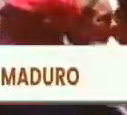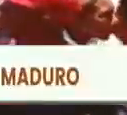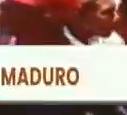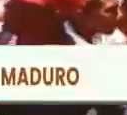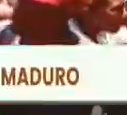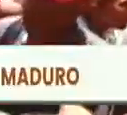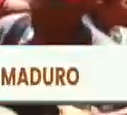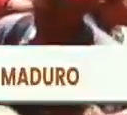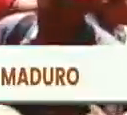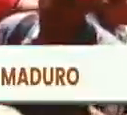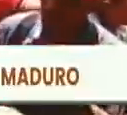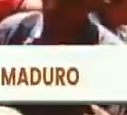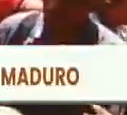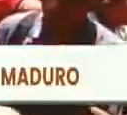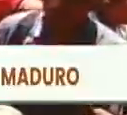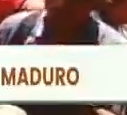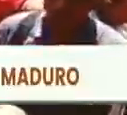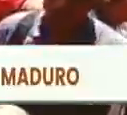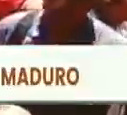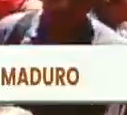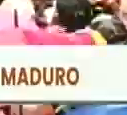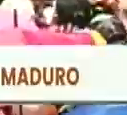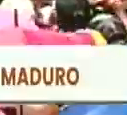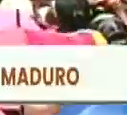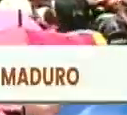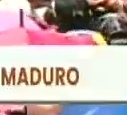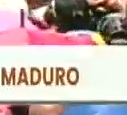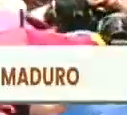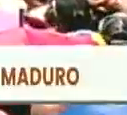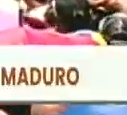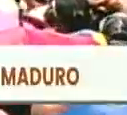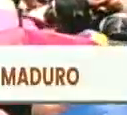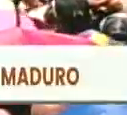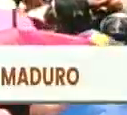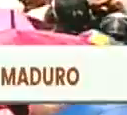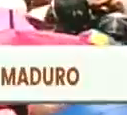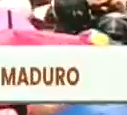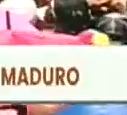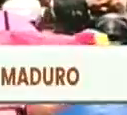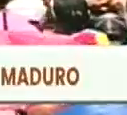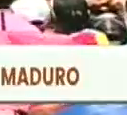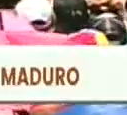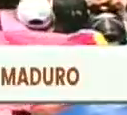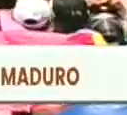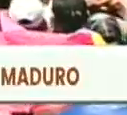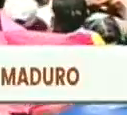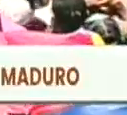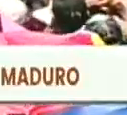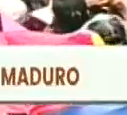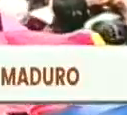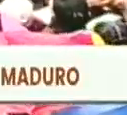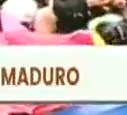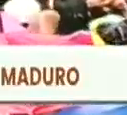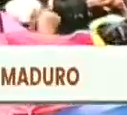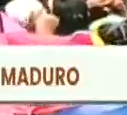¡Viva! Buenas tardes. ¿Cómo están? ¿Cómo está la